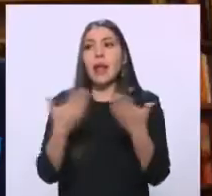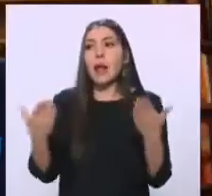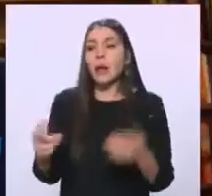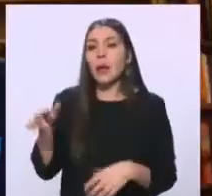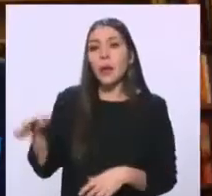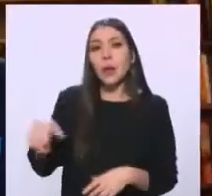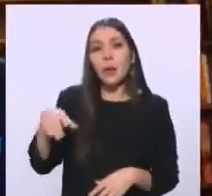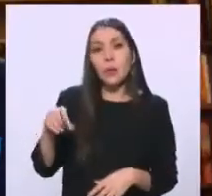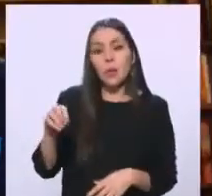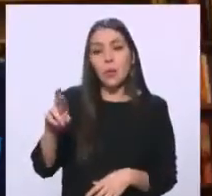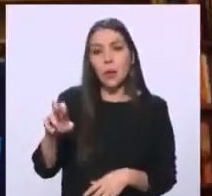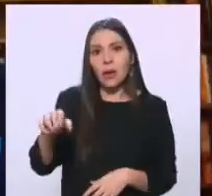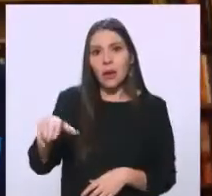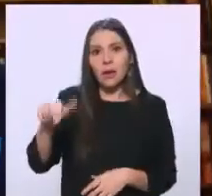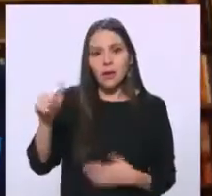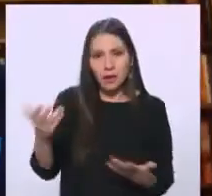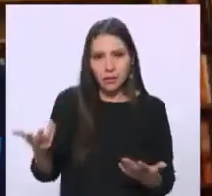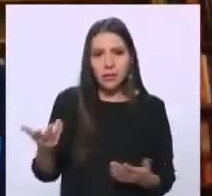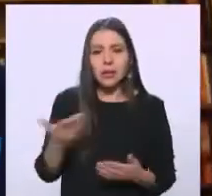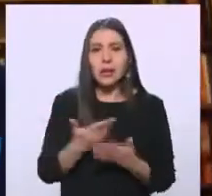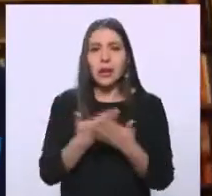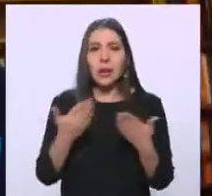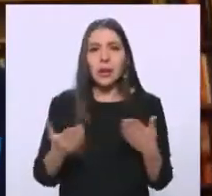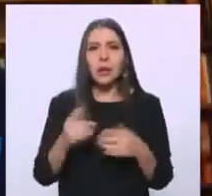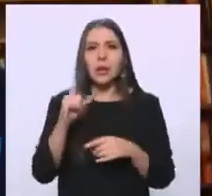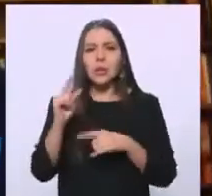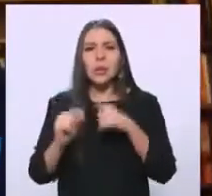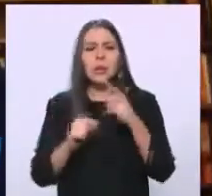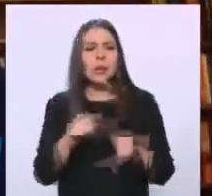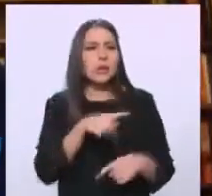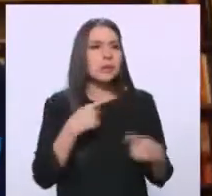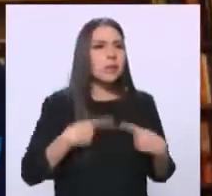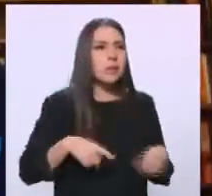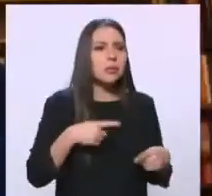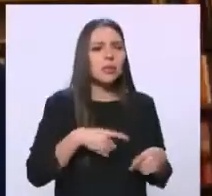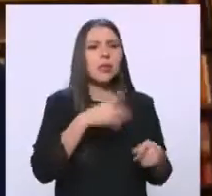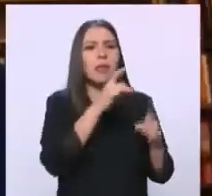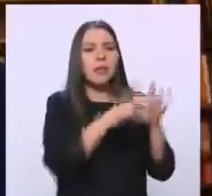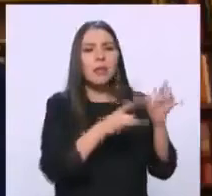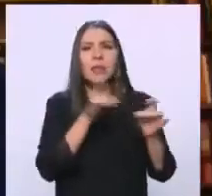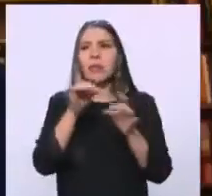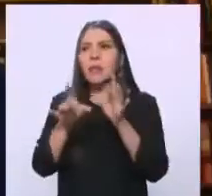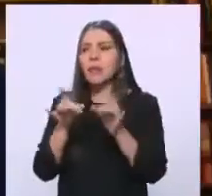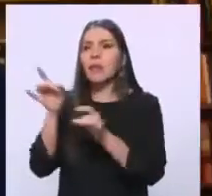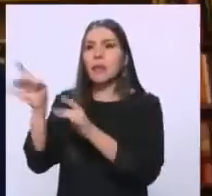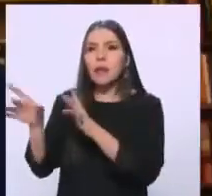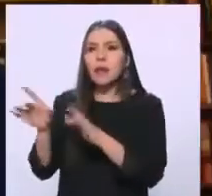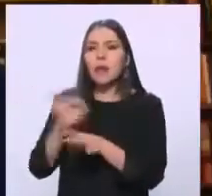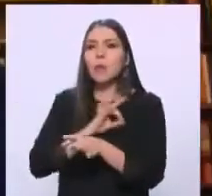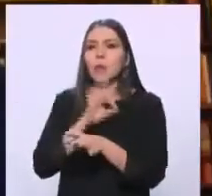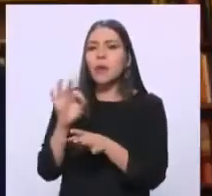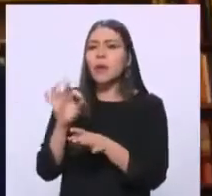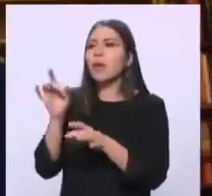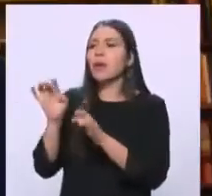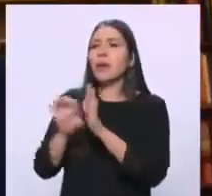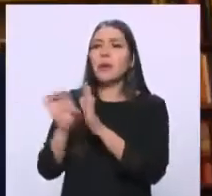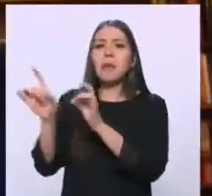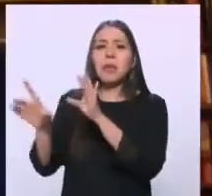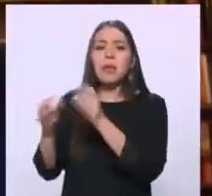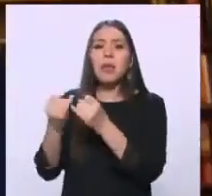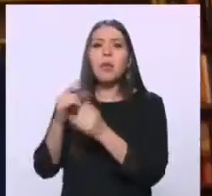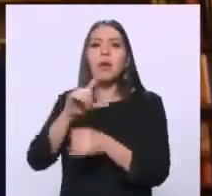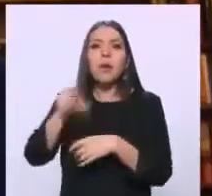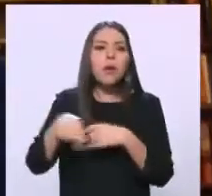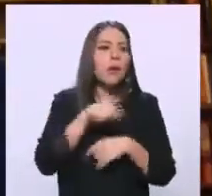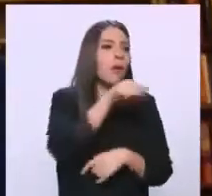es un factor importante que podría llevar a que Frena tenga un ímpetu adicional. Esto ocurrió